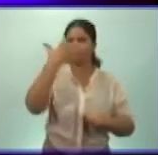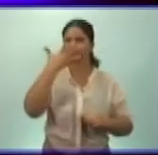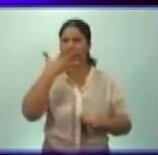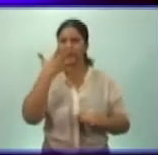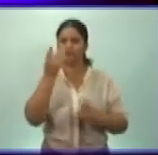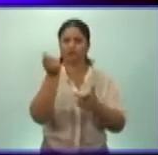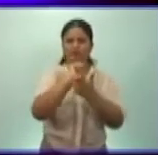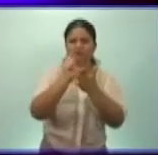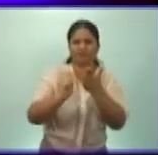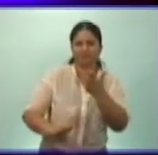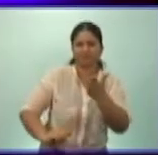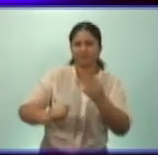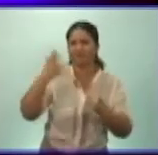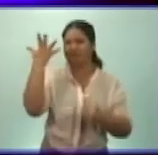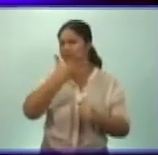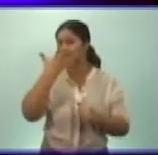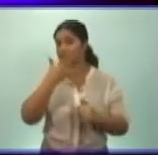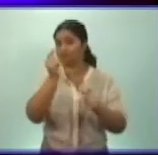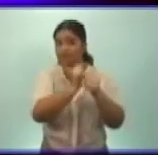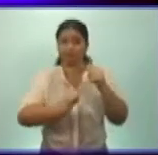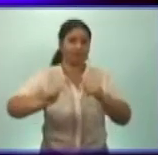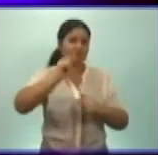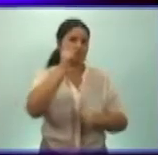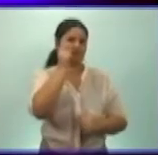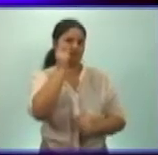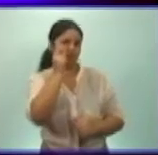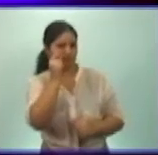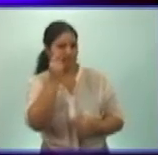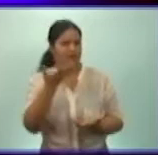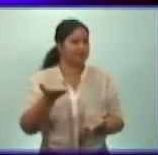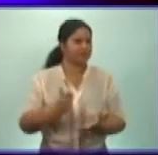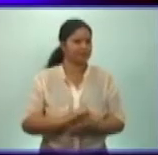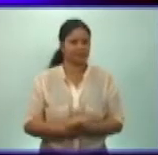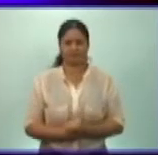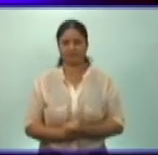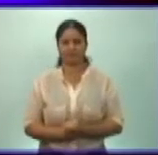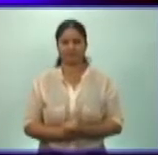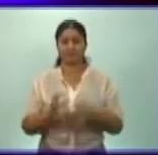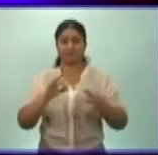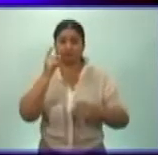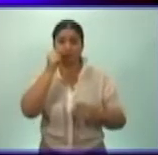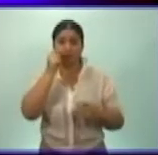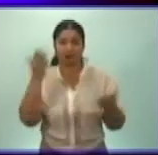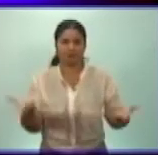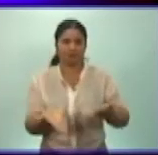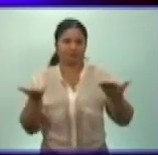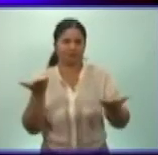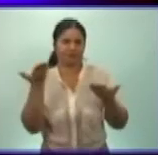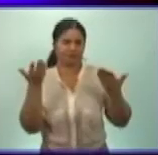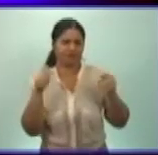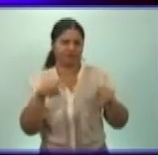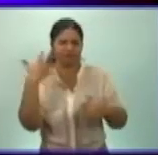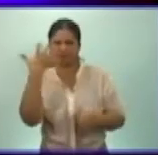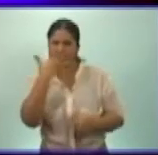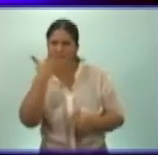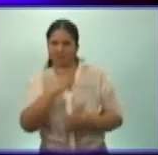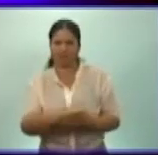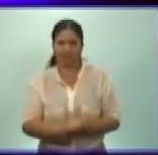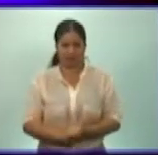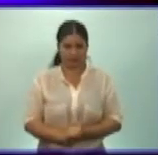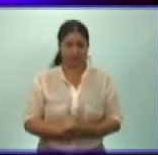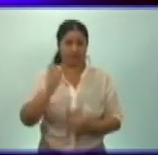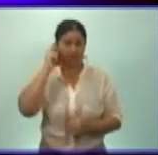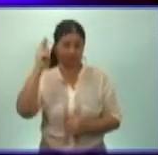¿Cuáles fueron las obras fundamentales de estos autores? ¿Fue solo Molière el gran comediógrafo? Veamos